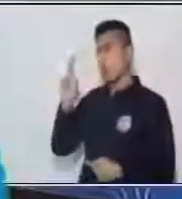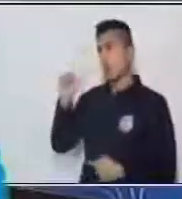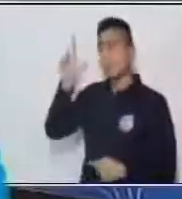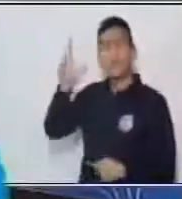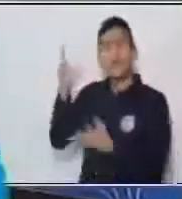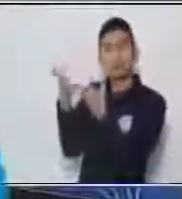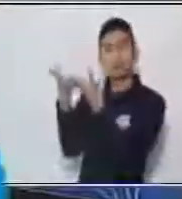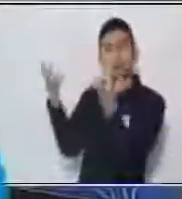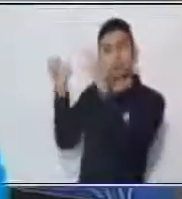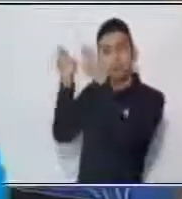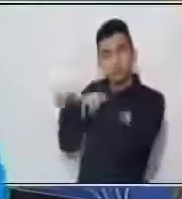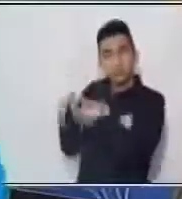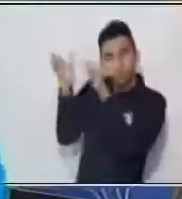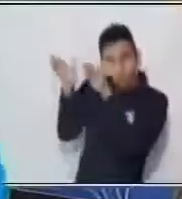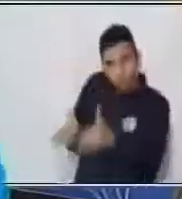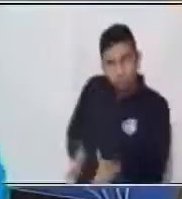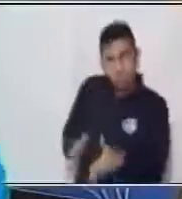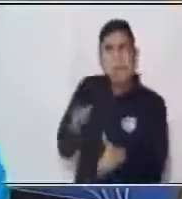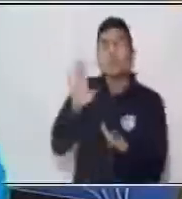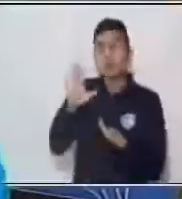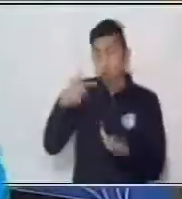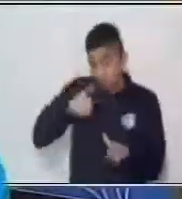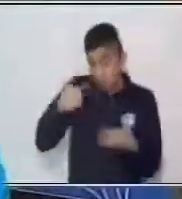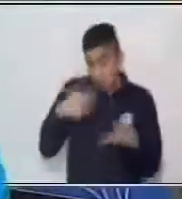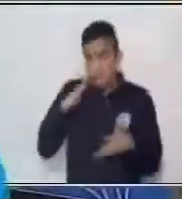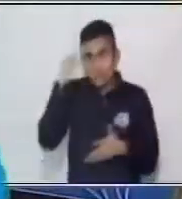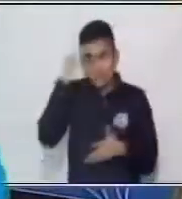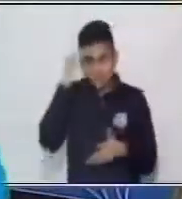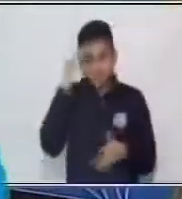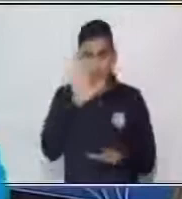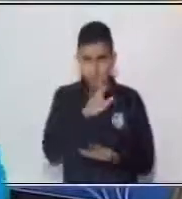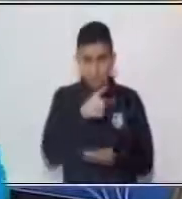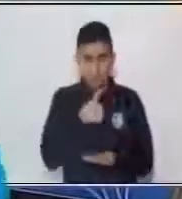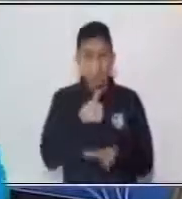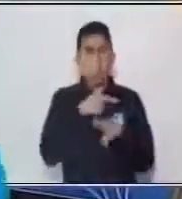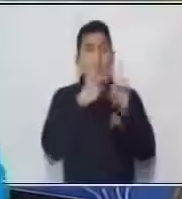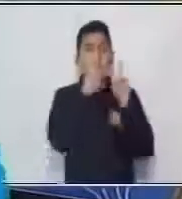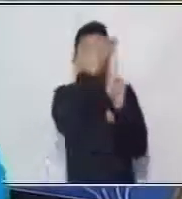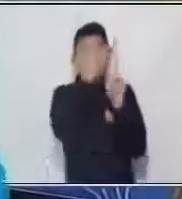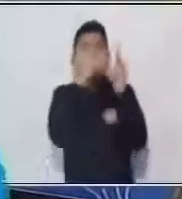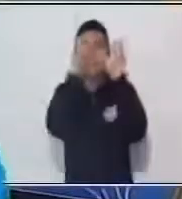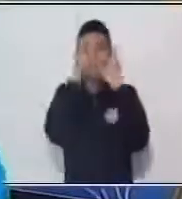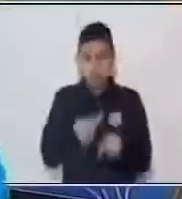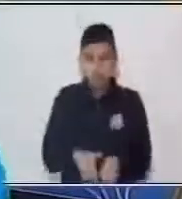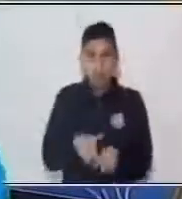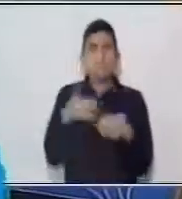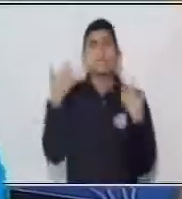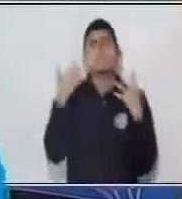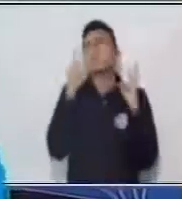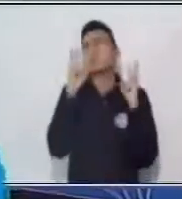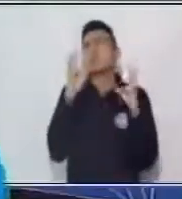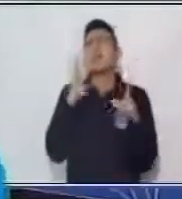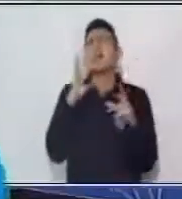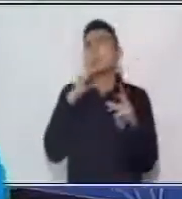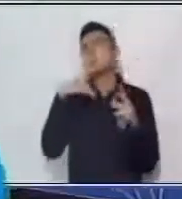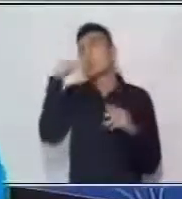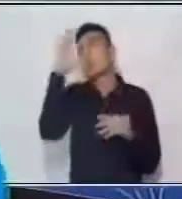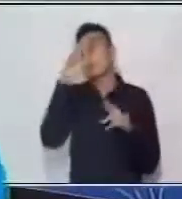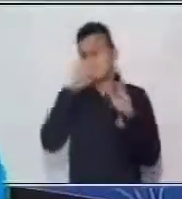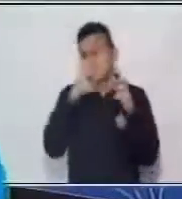¿sí? Entonces ya sabemos, yo, tú, él, estamos hablando de una sola persona, y si hablamos de más, ya